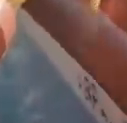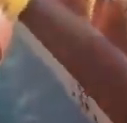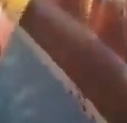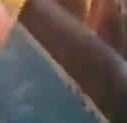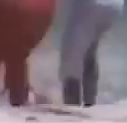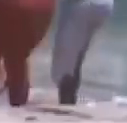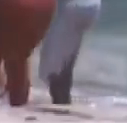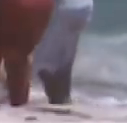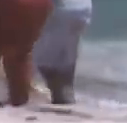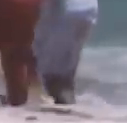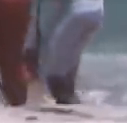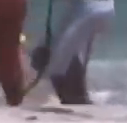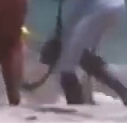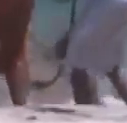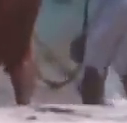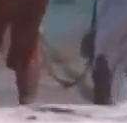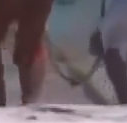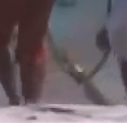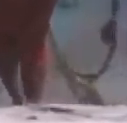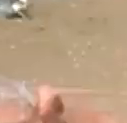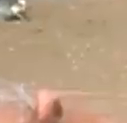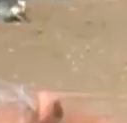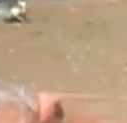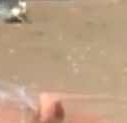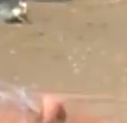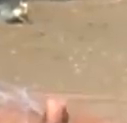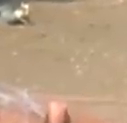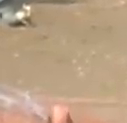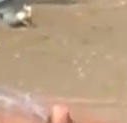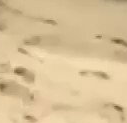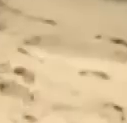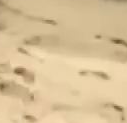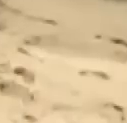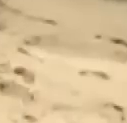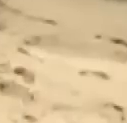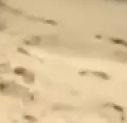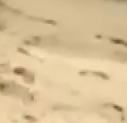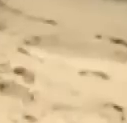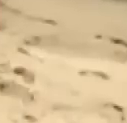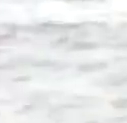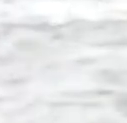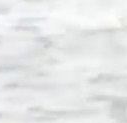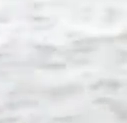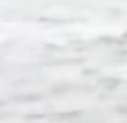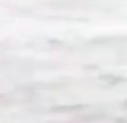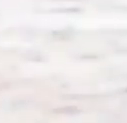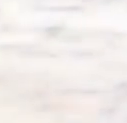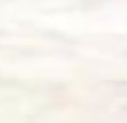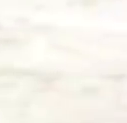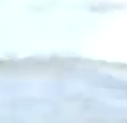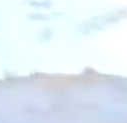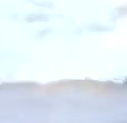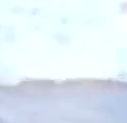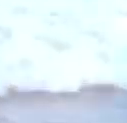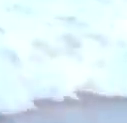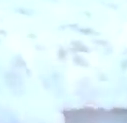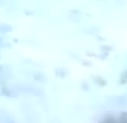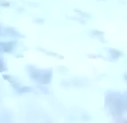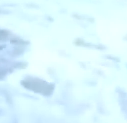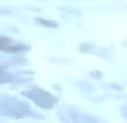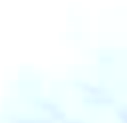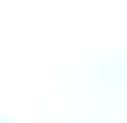y felices pero el capitalismo es el obstáculo más grande para lograrlo estamos demostrando así que por la vía del socialismo